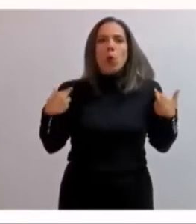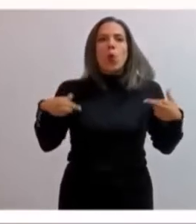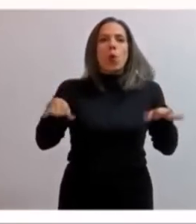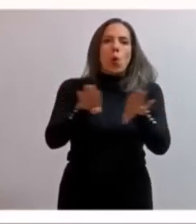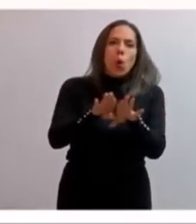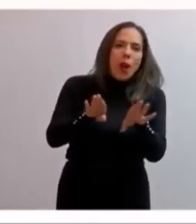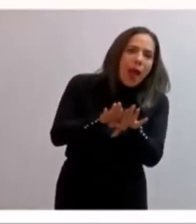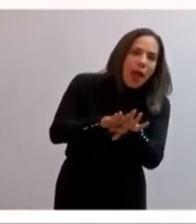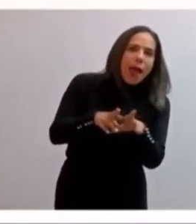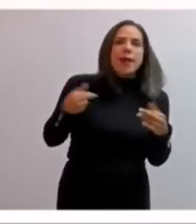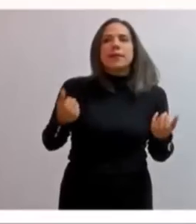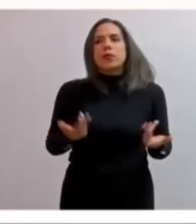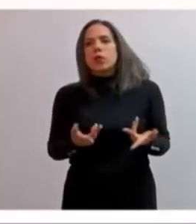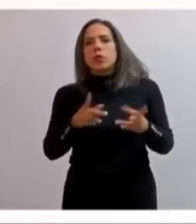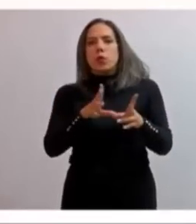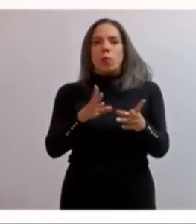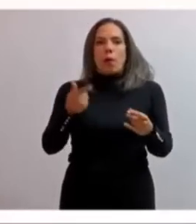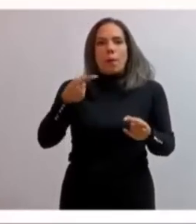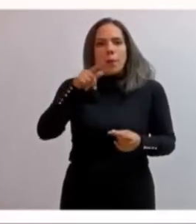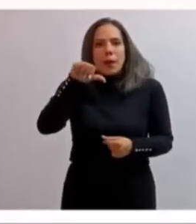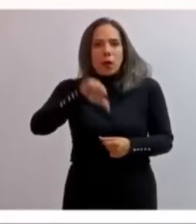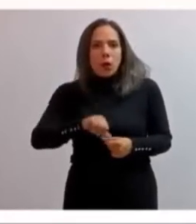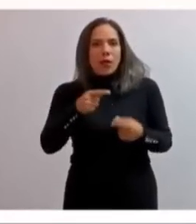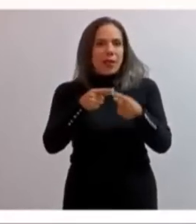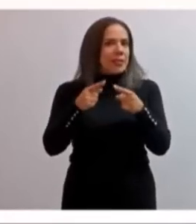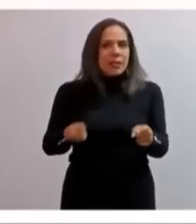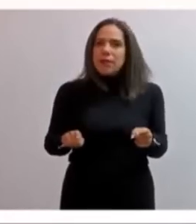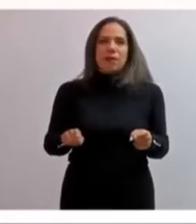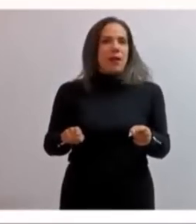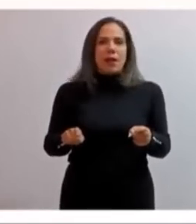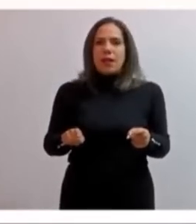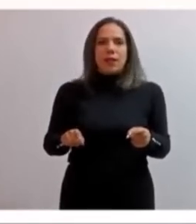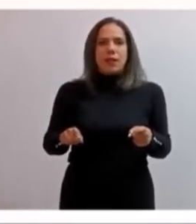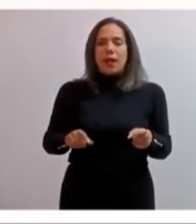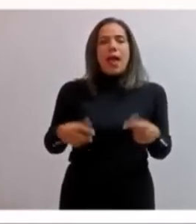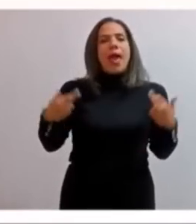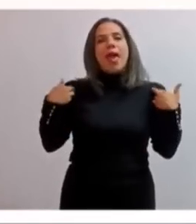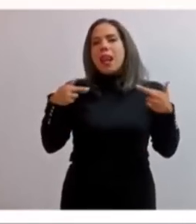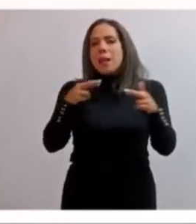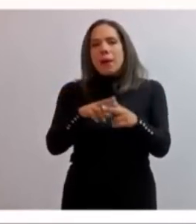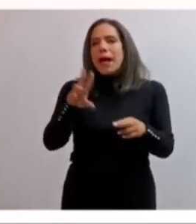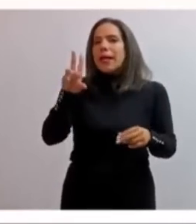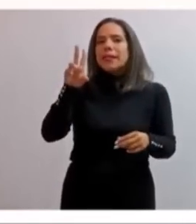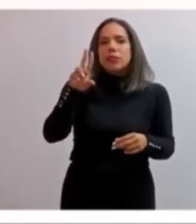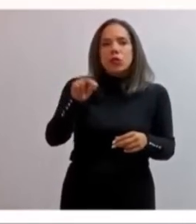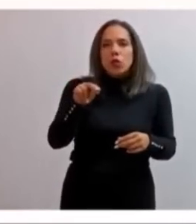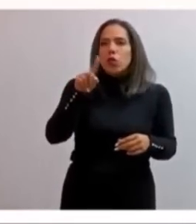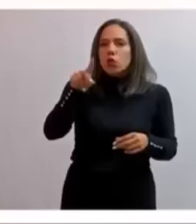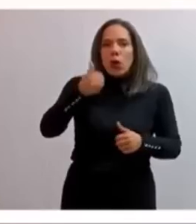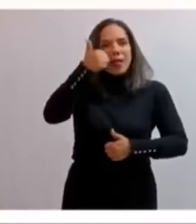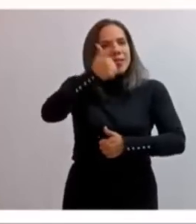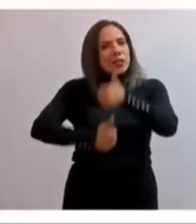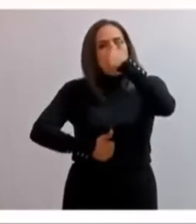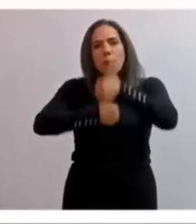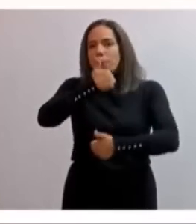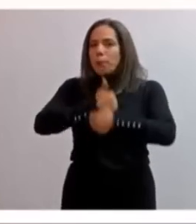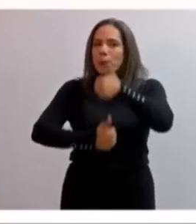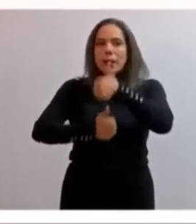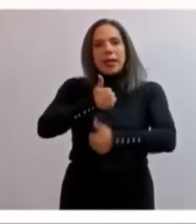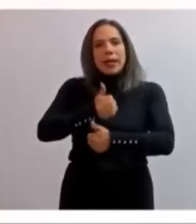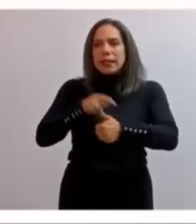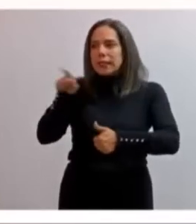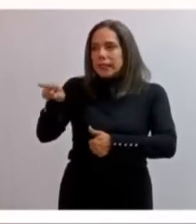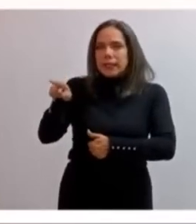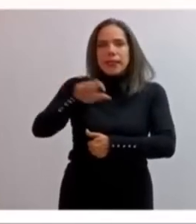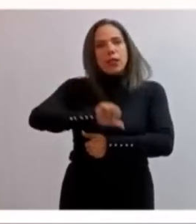en un momento en que le estamos diciendo al sujeto, al profesor, no se trata de competir, para que de